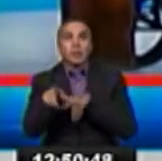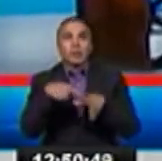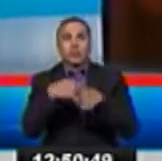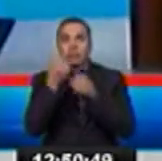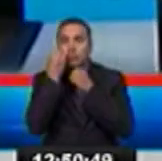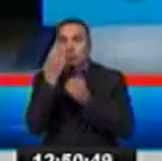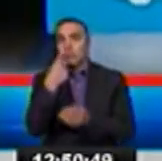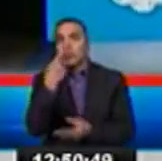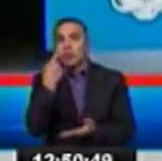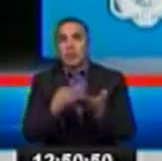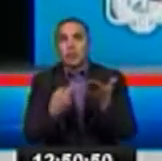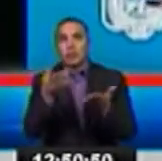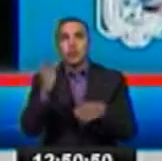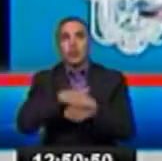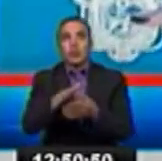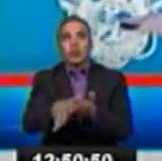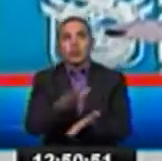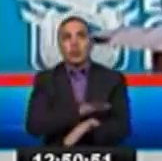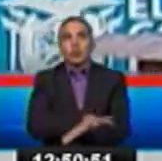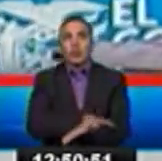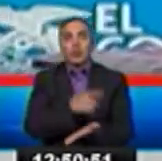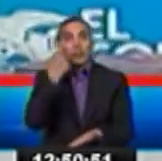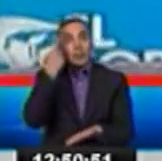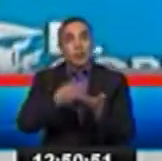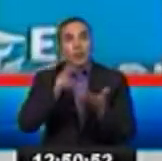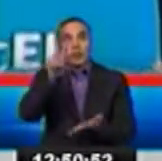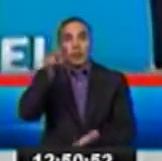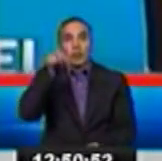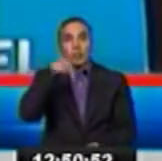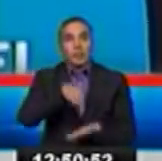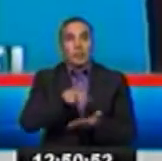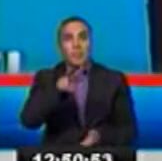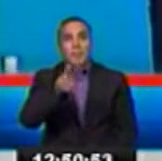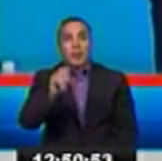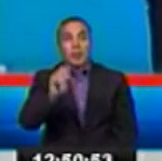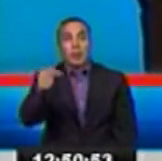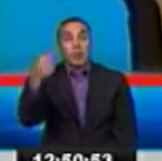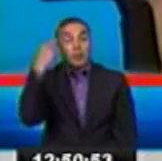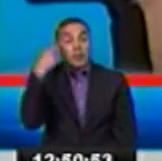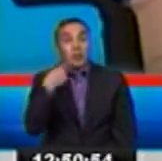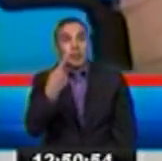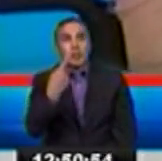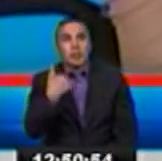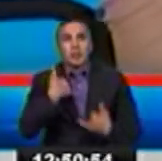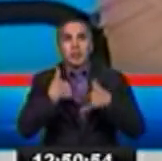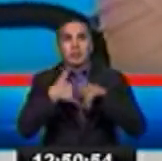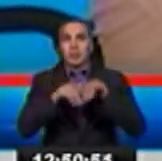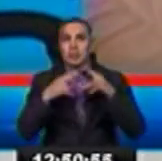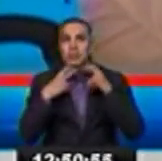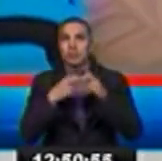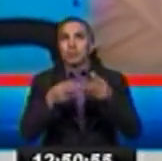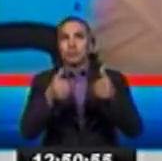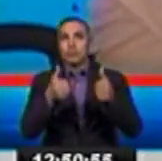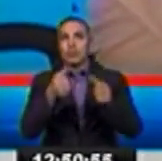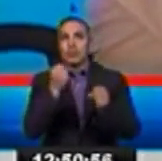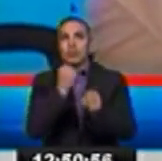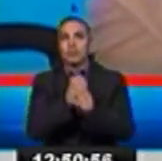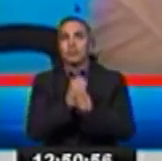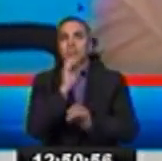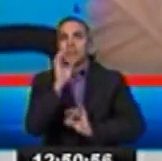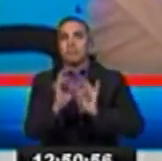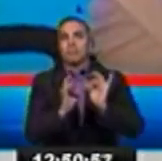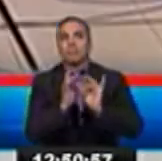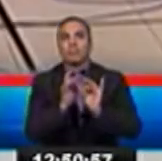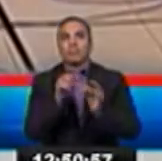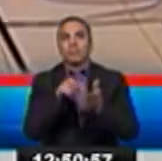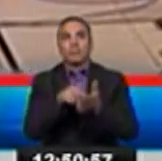informó sobre los proyectos trazados para el 2020. Habló de que el gobierno aún analiza una correcta y adecuada